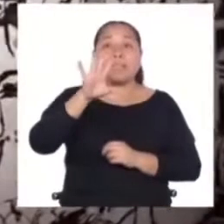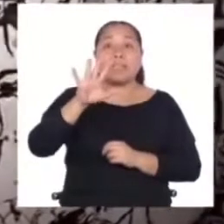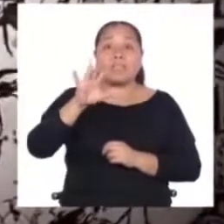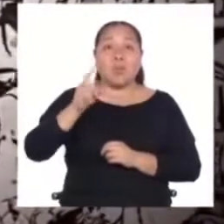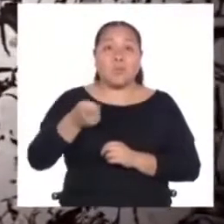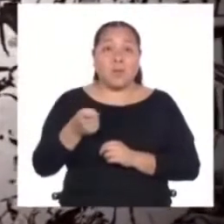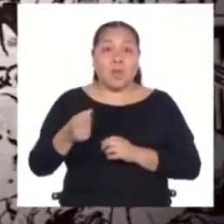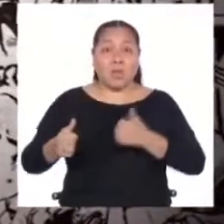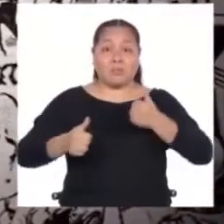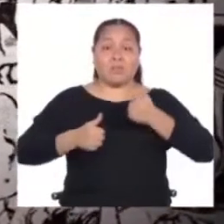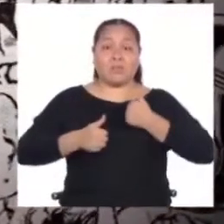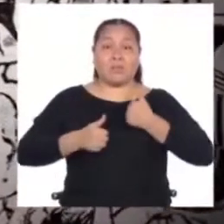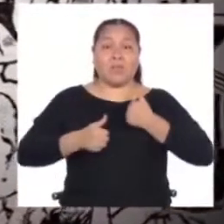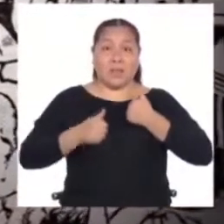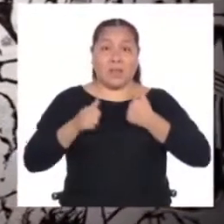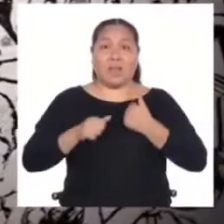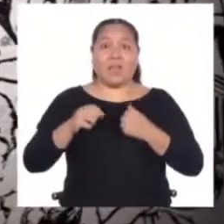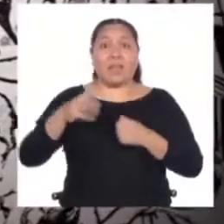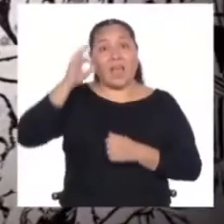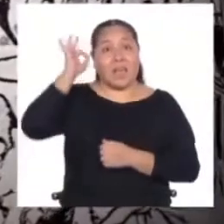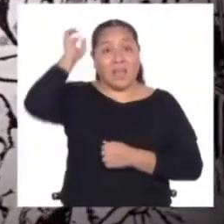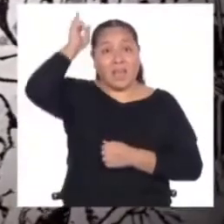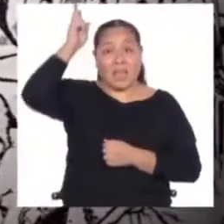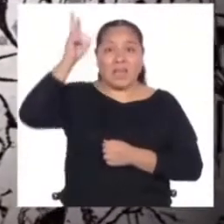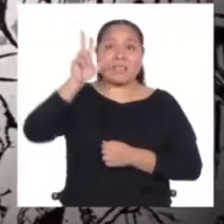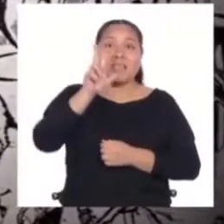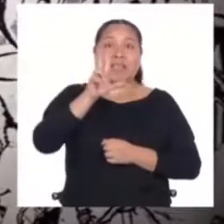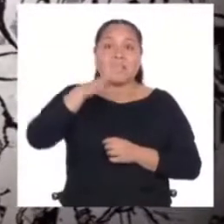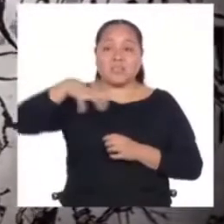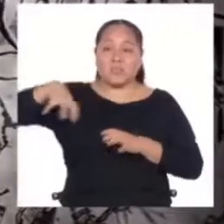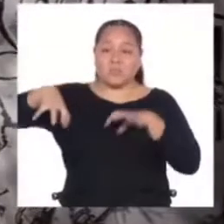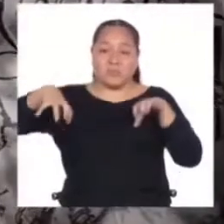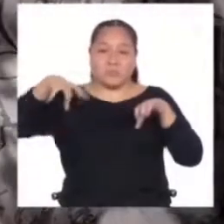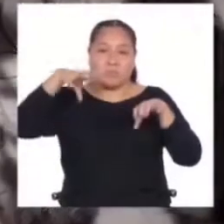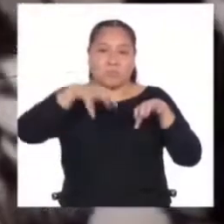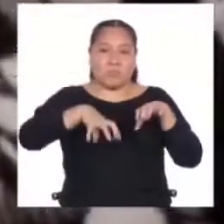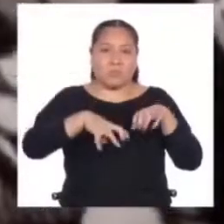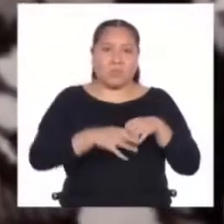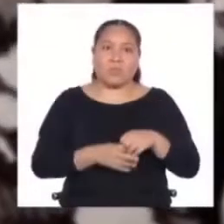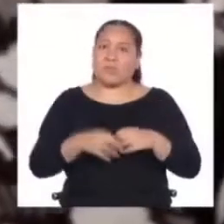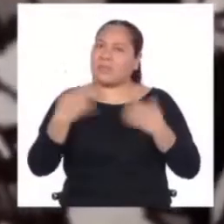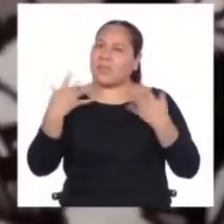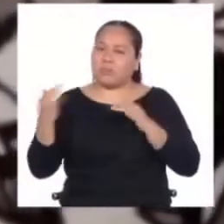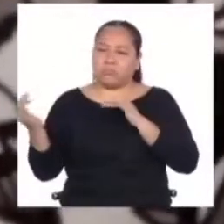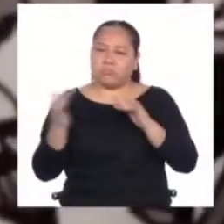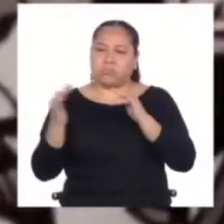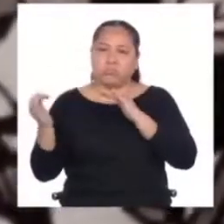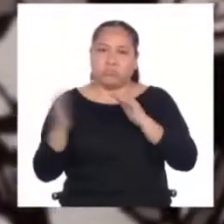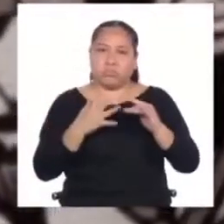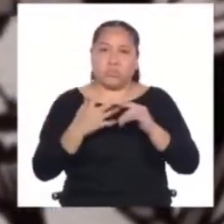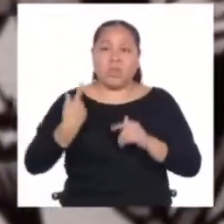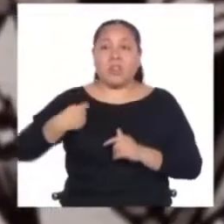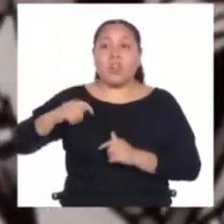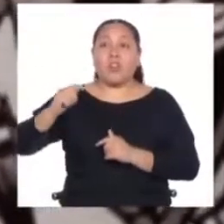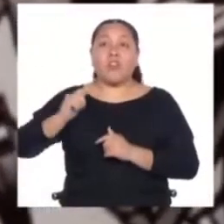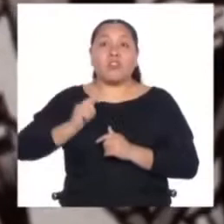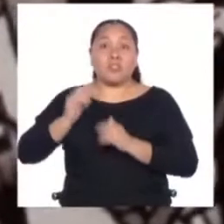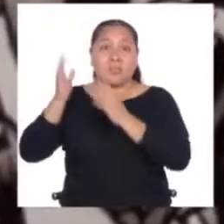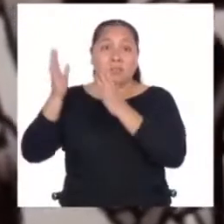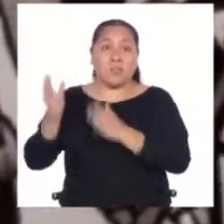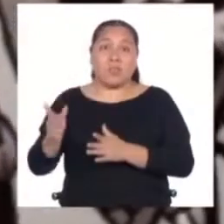incas, distribuidos en 3 grandes grupos. Se produjeron varias escaramuzas y los españoles